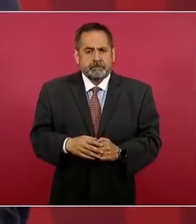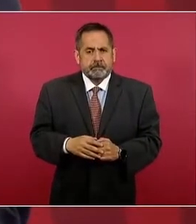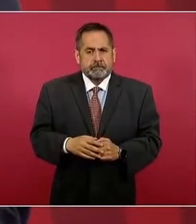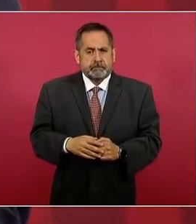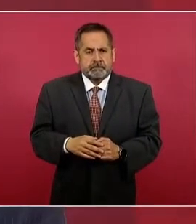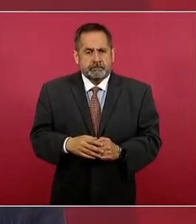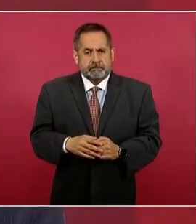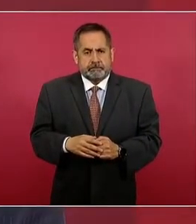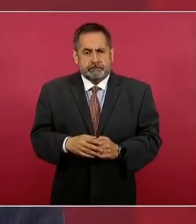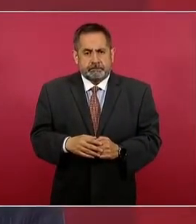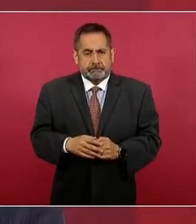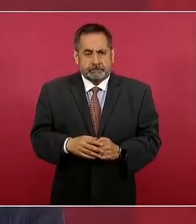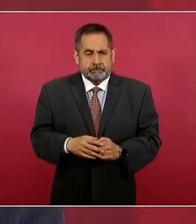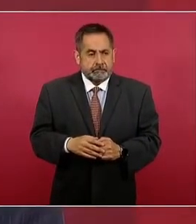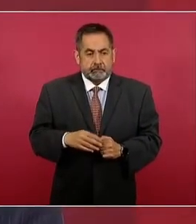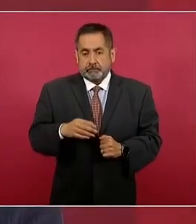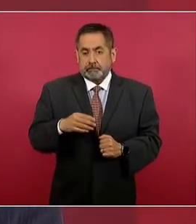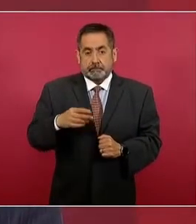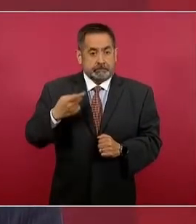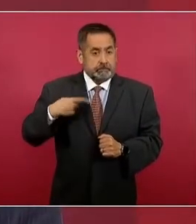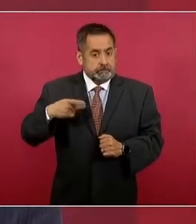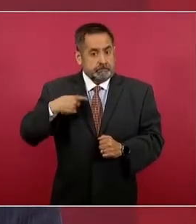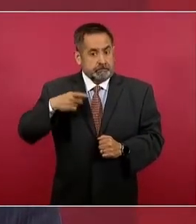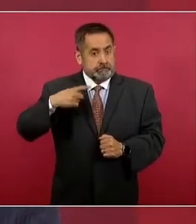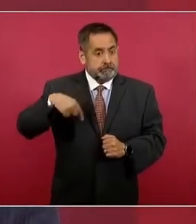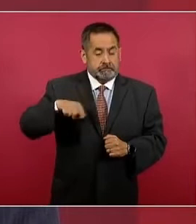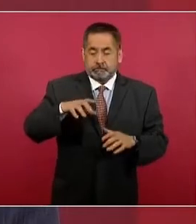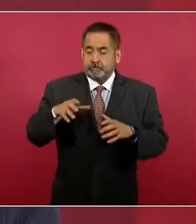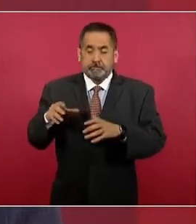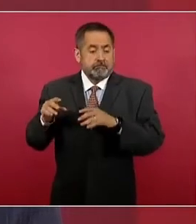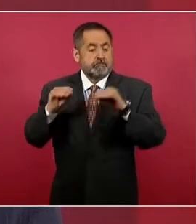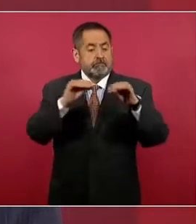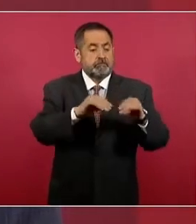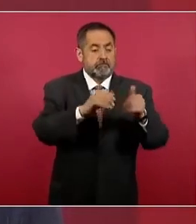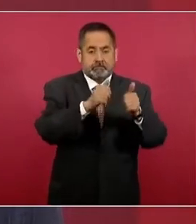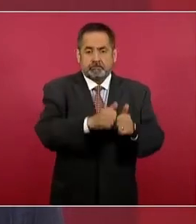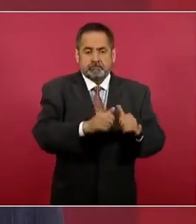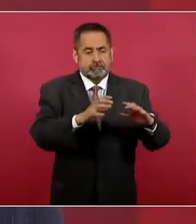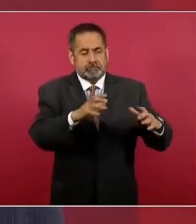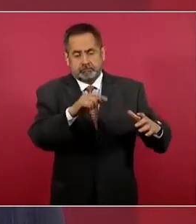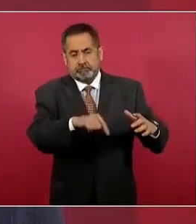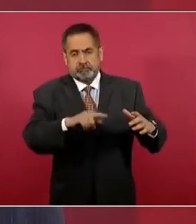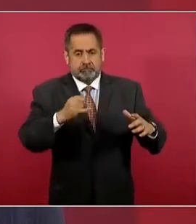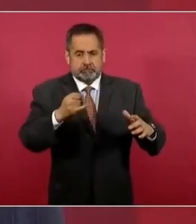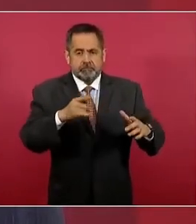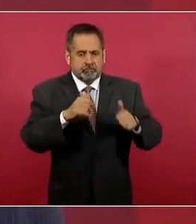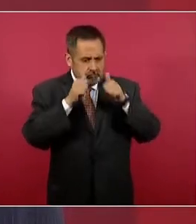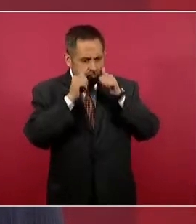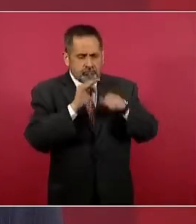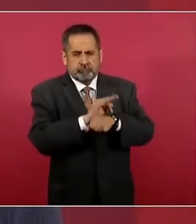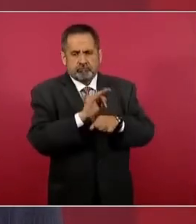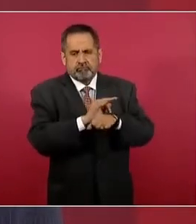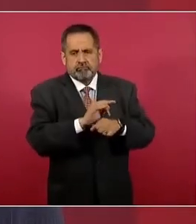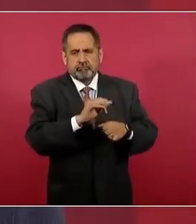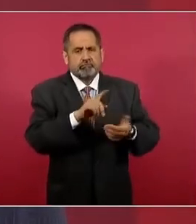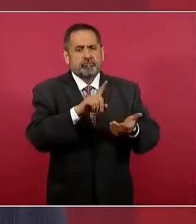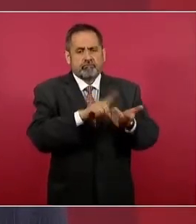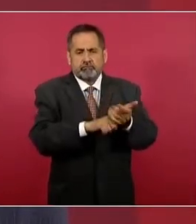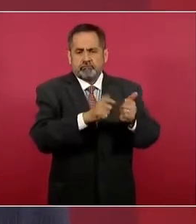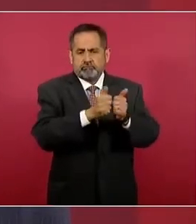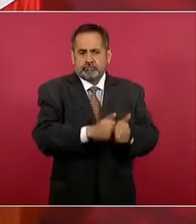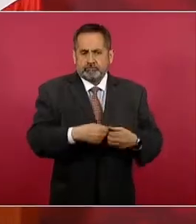estas personas que están recibiendo refugio en nuestro